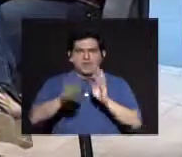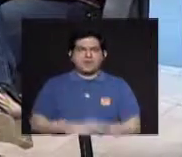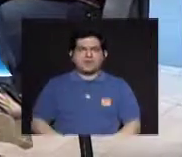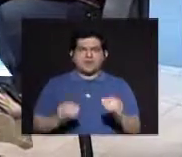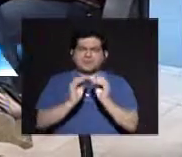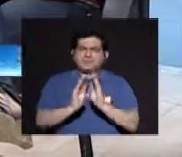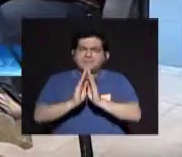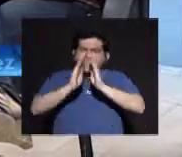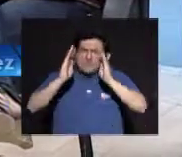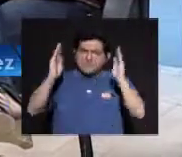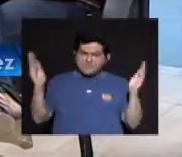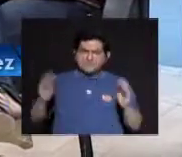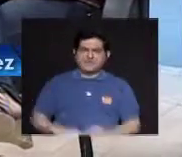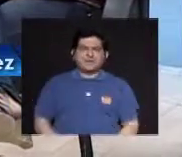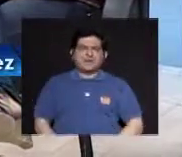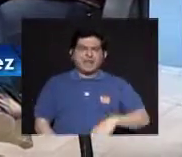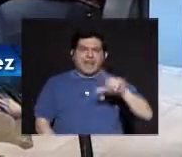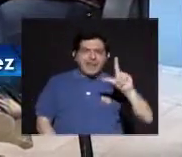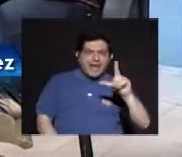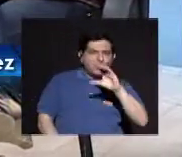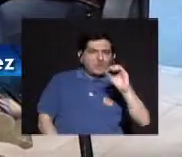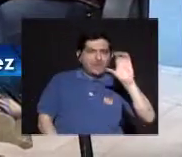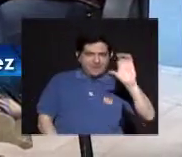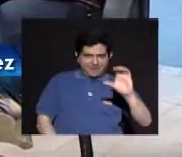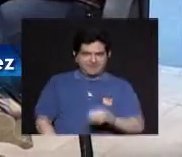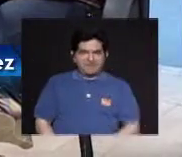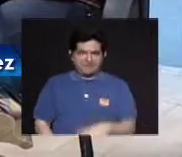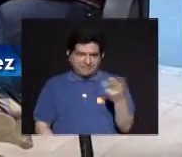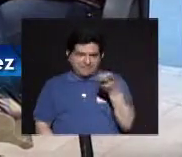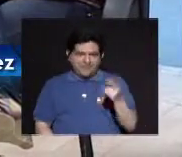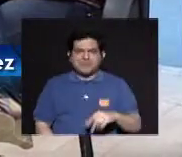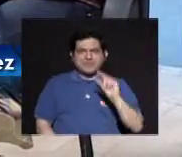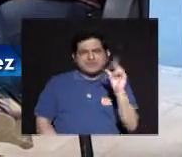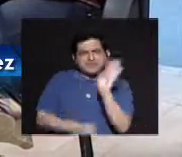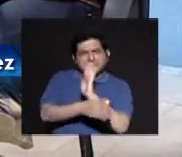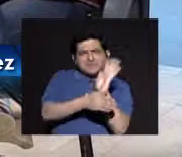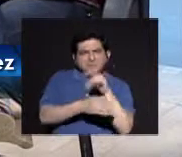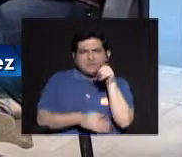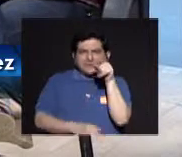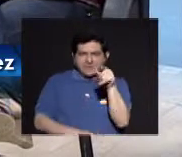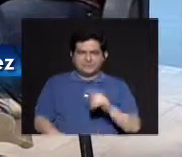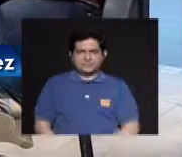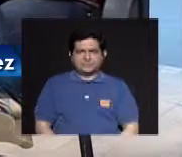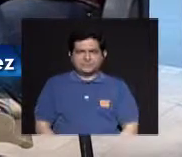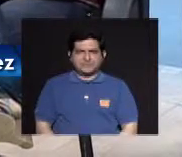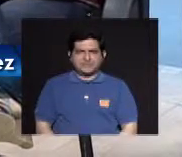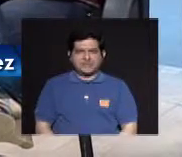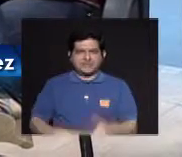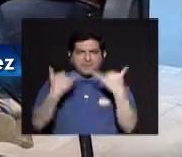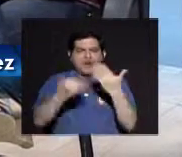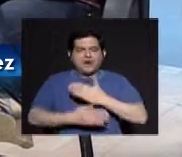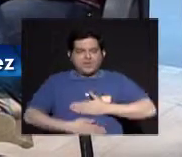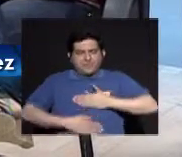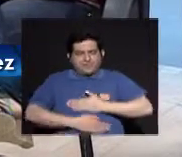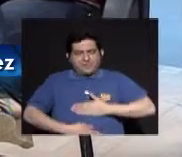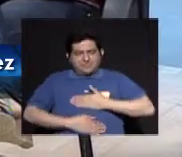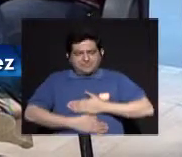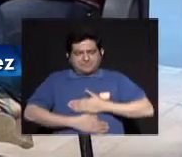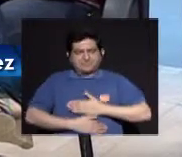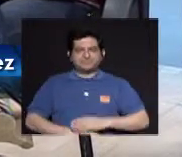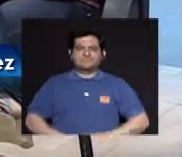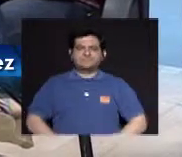más ampliamente con Laura y con Catalina sobre este cortometraje que ustedes se aprestan a disfrutar.